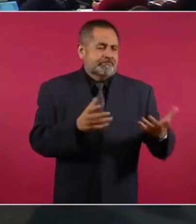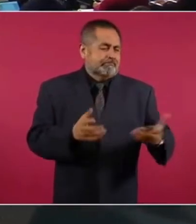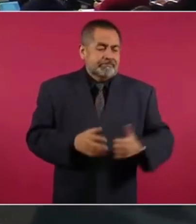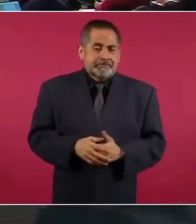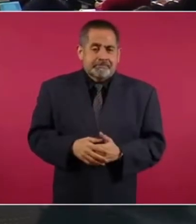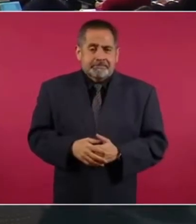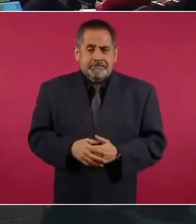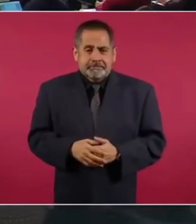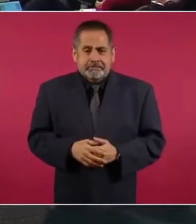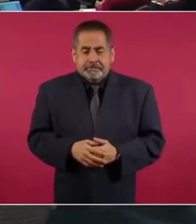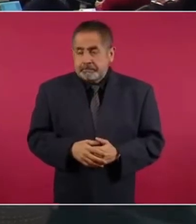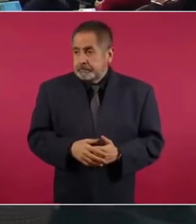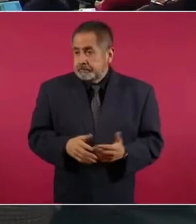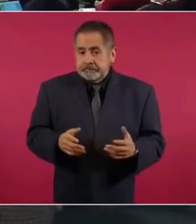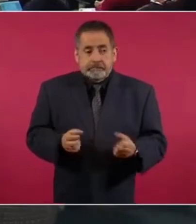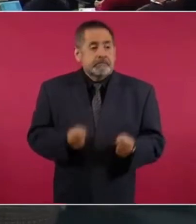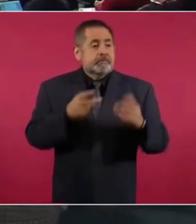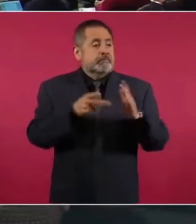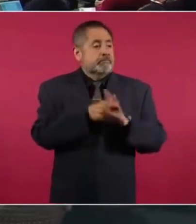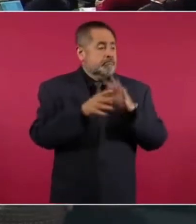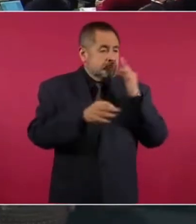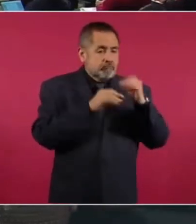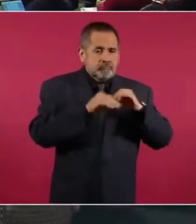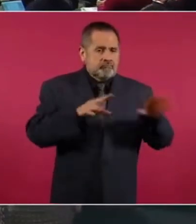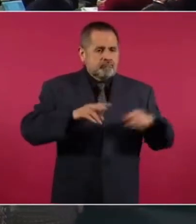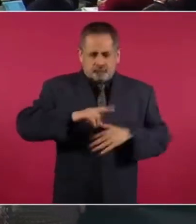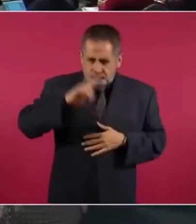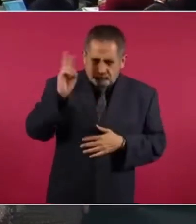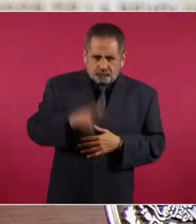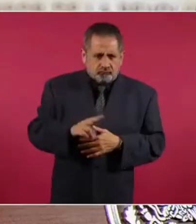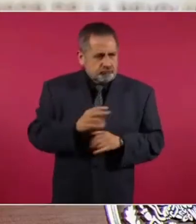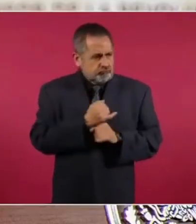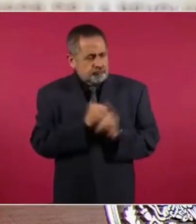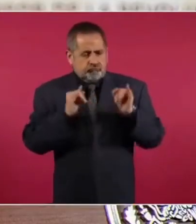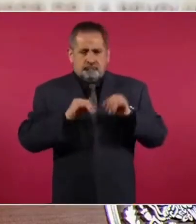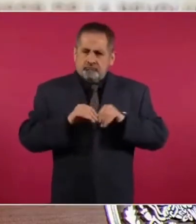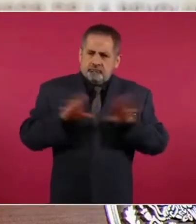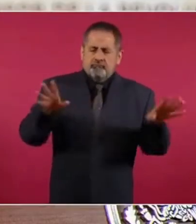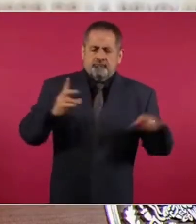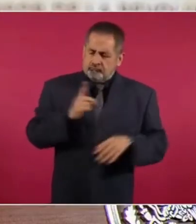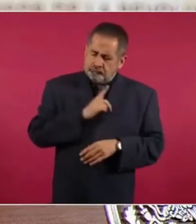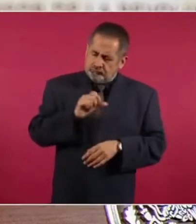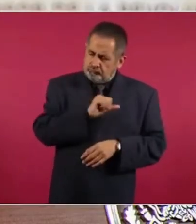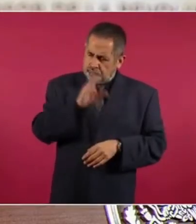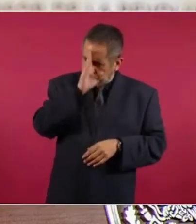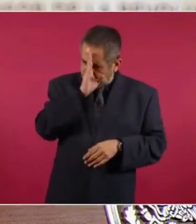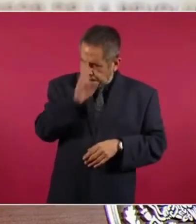¿Cuántos medios de información verdaderamente independientes? Muy poquitos,